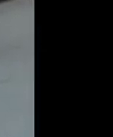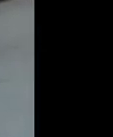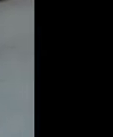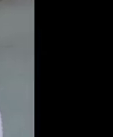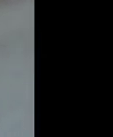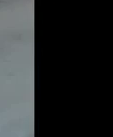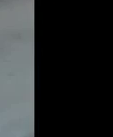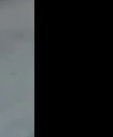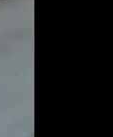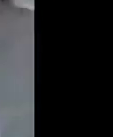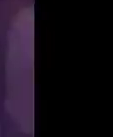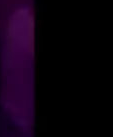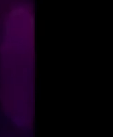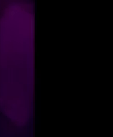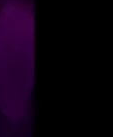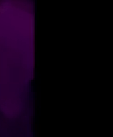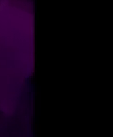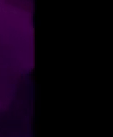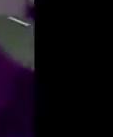rápido.